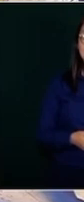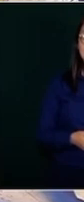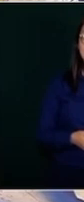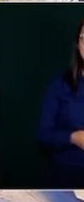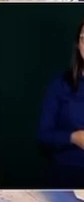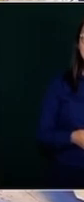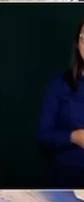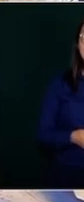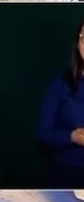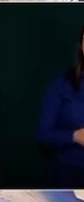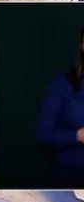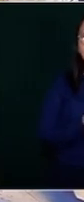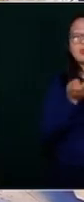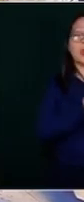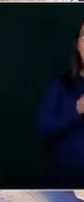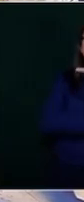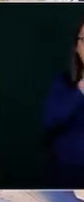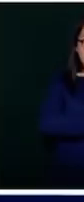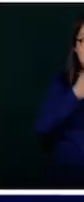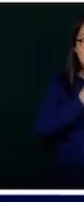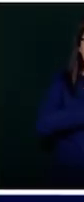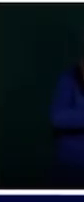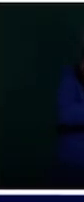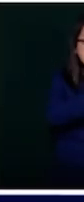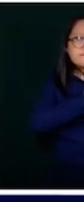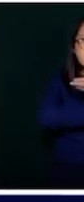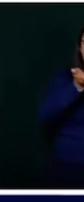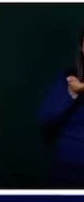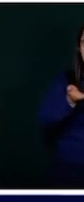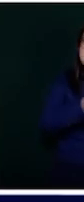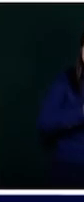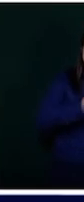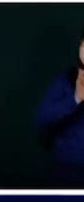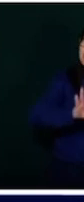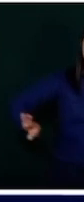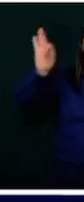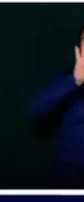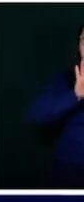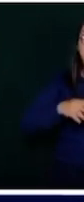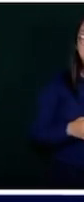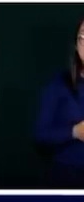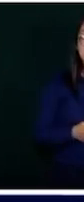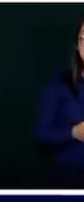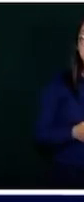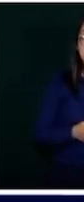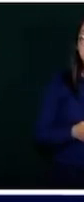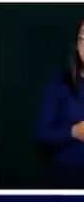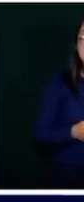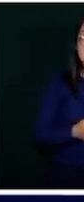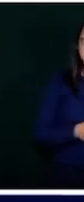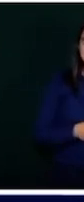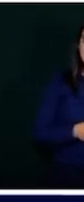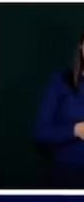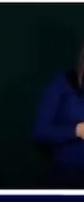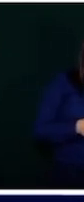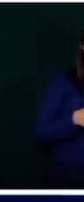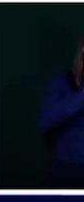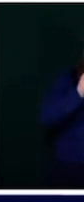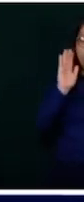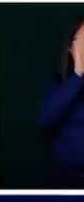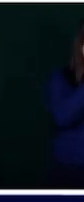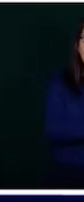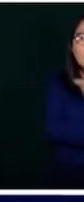toda la relación económica es fundamental más con la reactivación del tratado